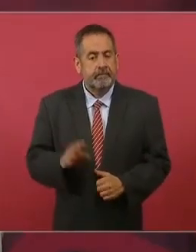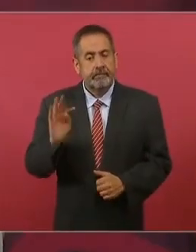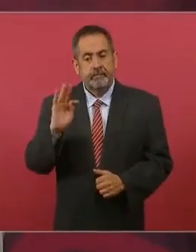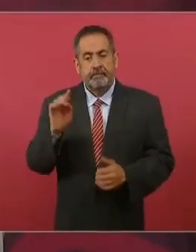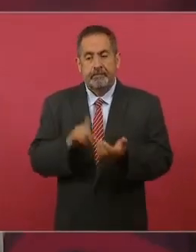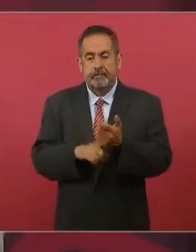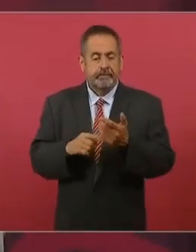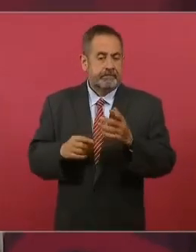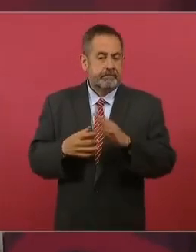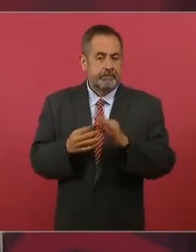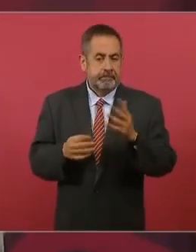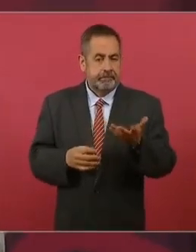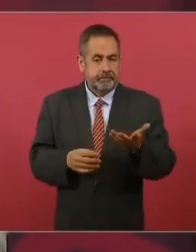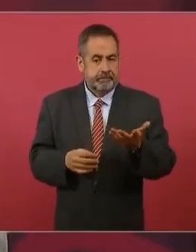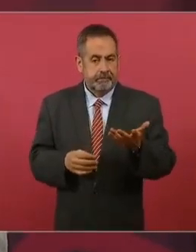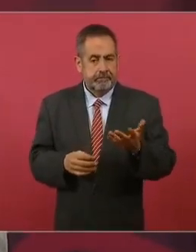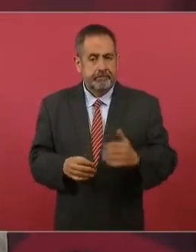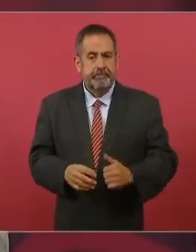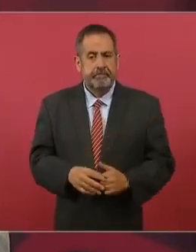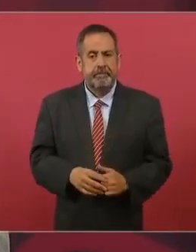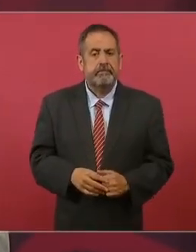Pueden tratar